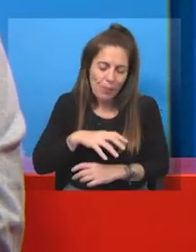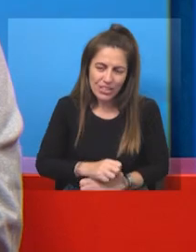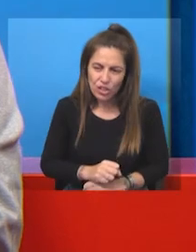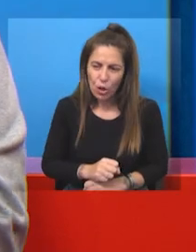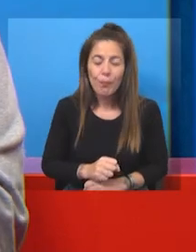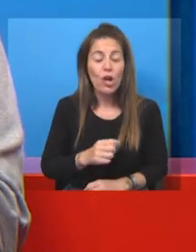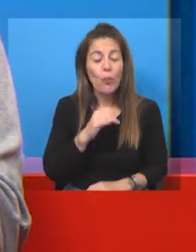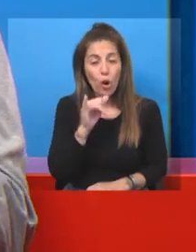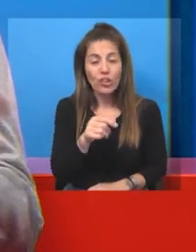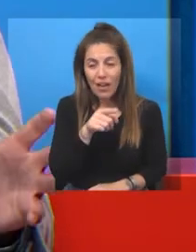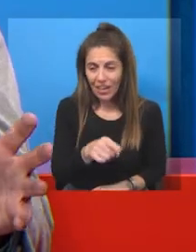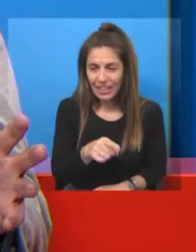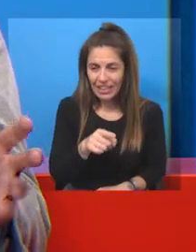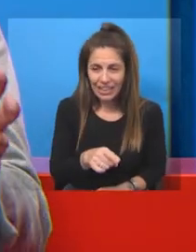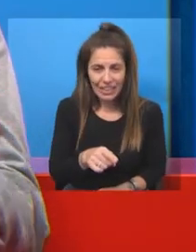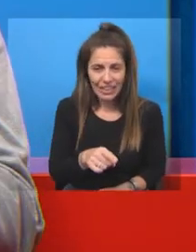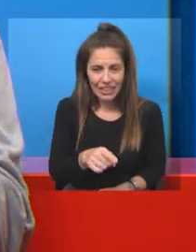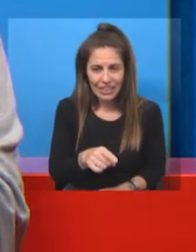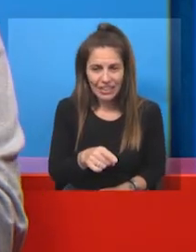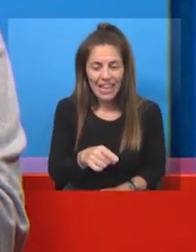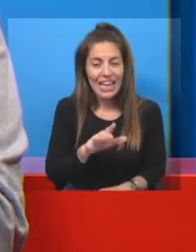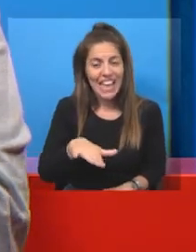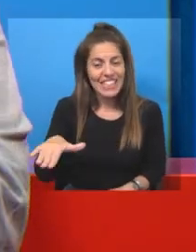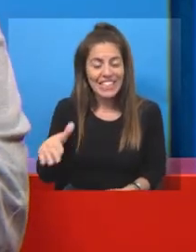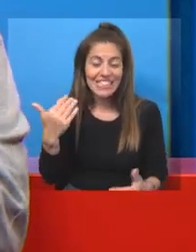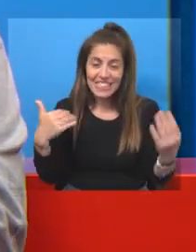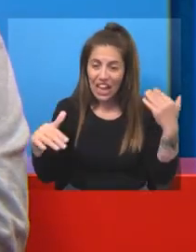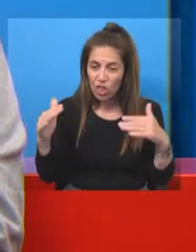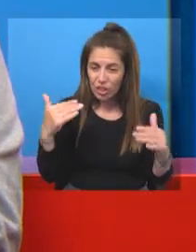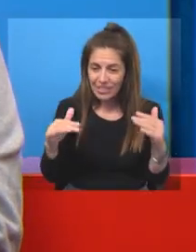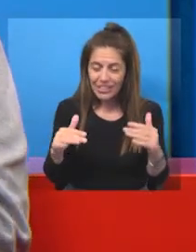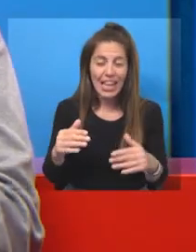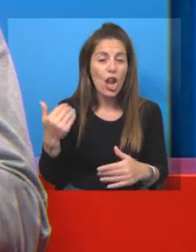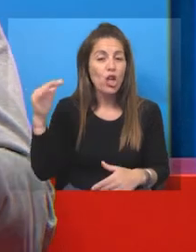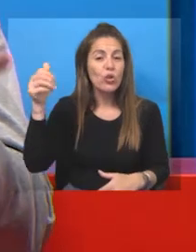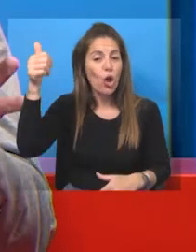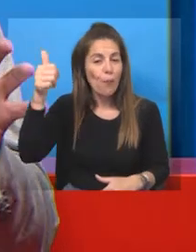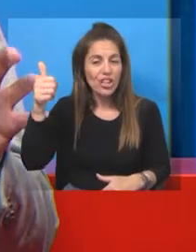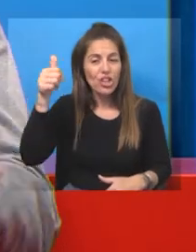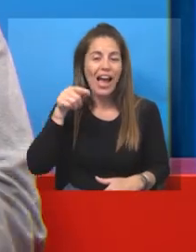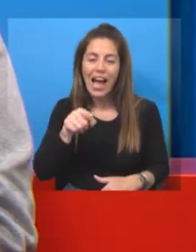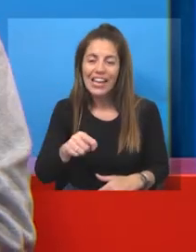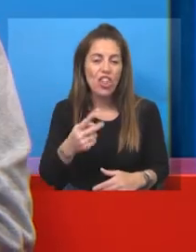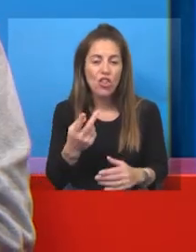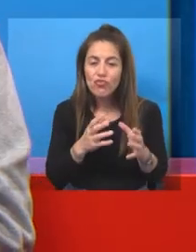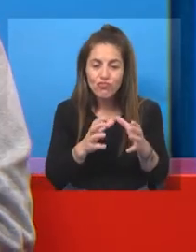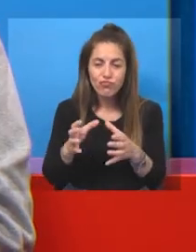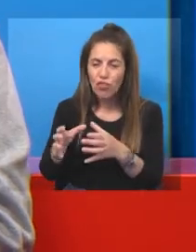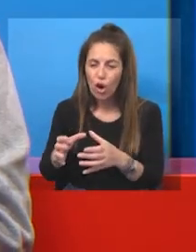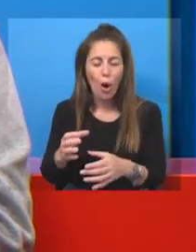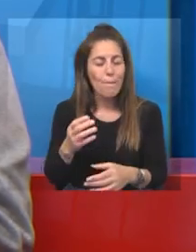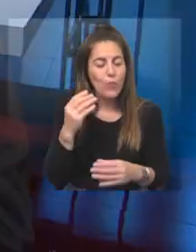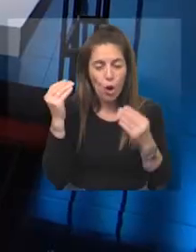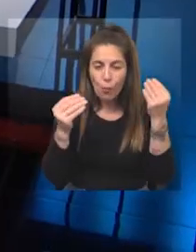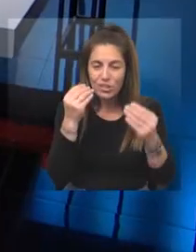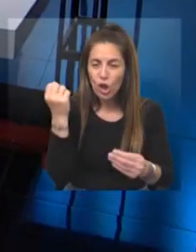mencionaba recién Aparicio en los en las niñas niñas y adolescentes y en los adultos mayores allí hay dos focos de preocupación importantes